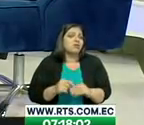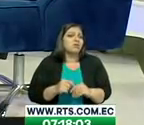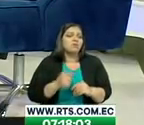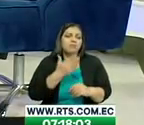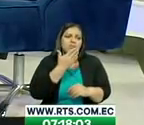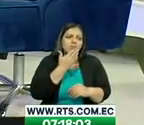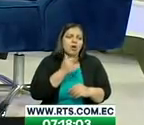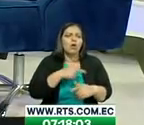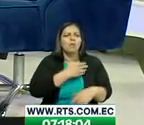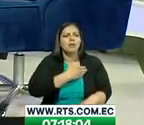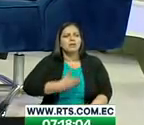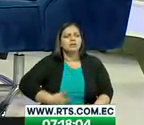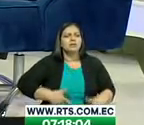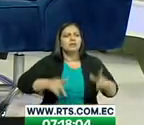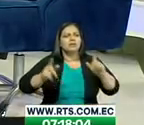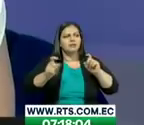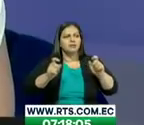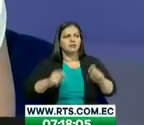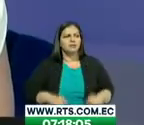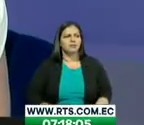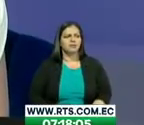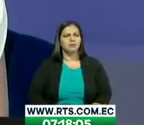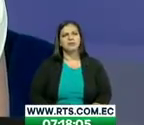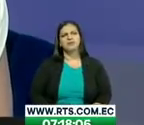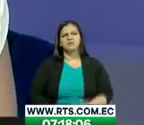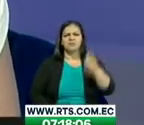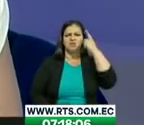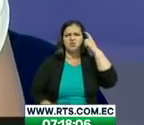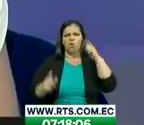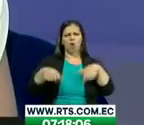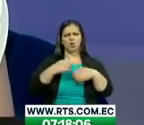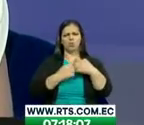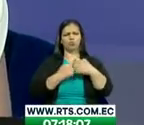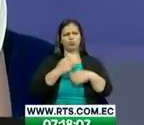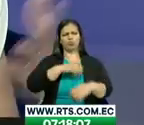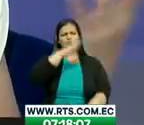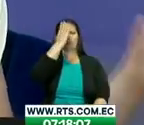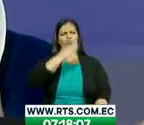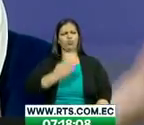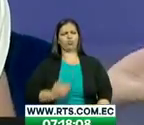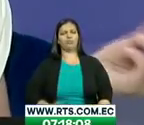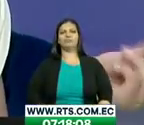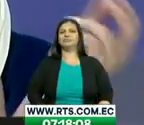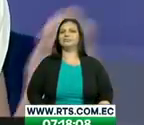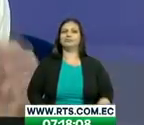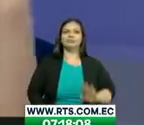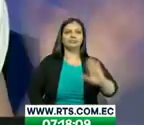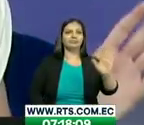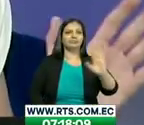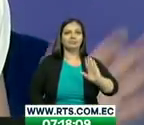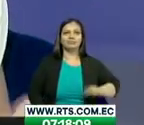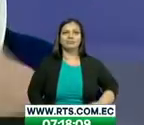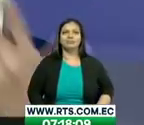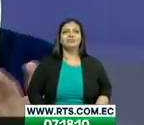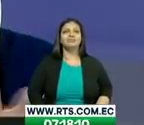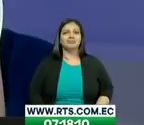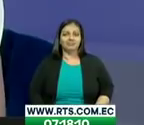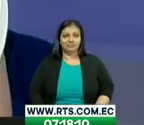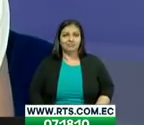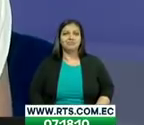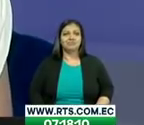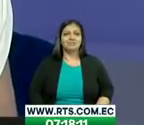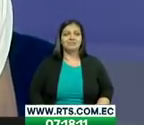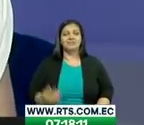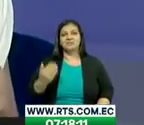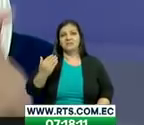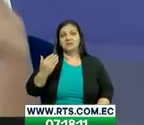la política del Ecuador. No hay que decir, aquí esto nunca va a pasar, no hay que decir siempre, miren lo que le pasó al presidente Lenín Moreno, que dijo, nunca lo voy a robar, y lo que pasó, pero